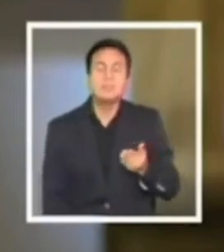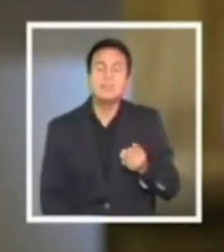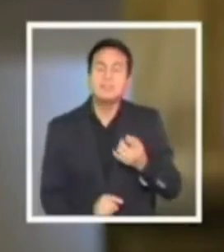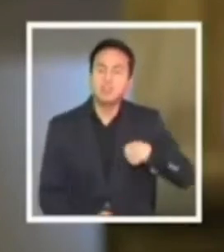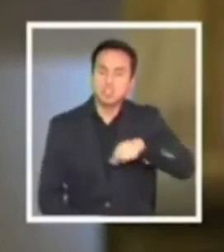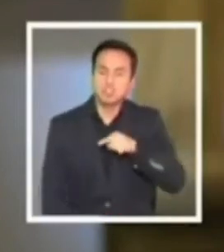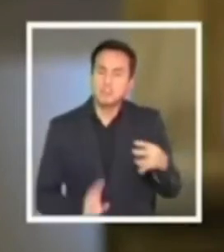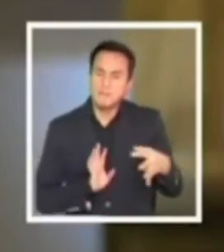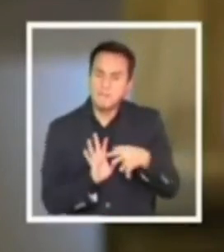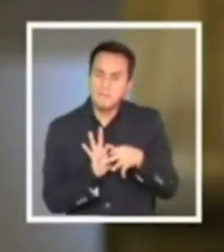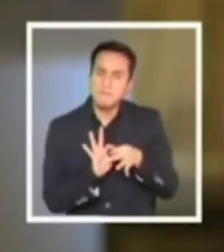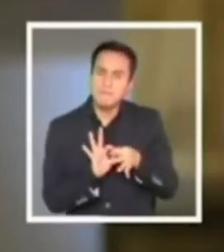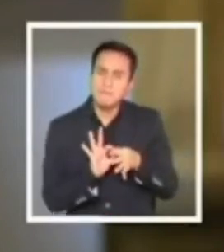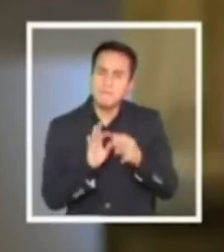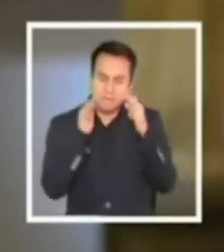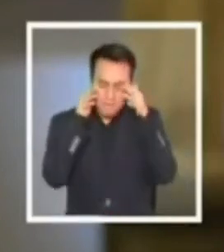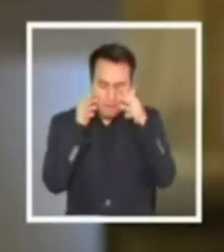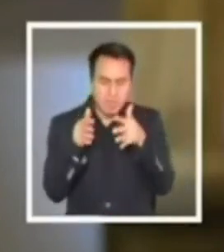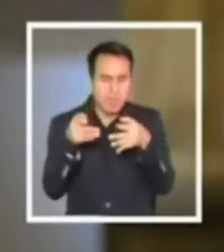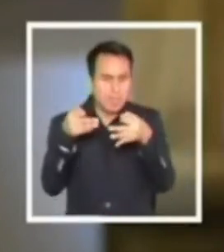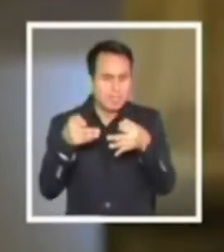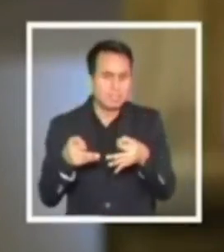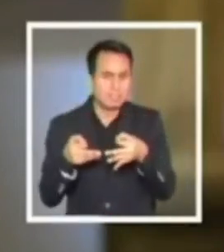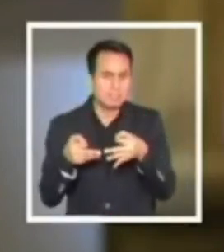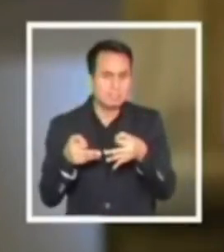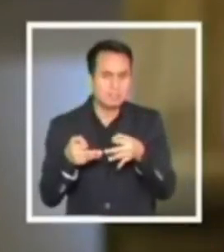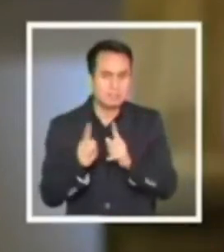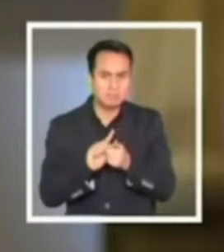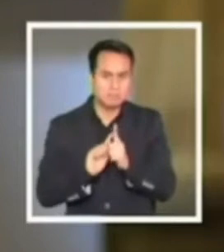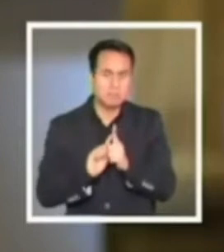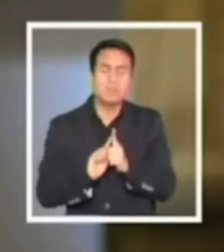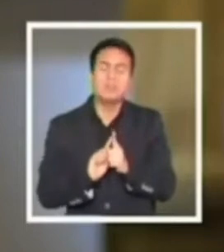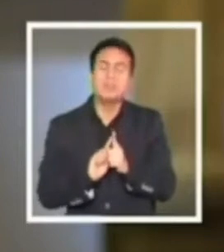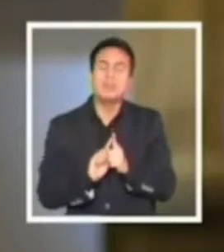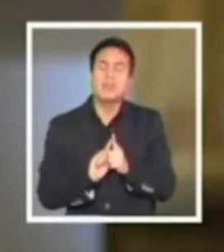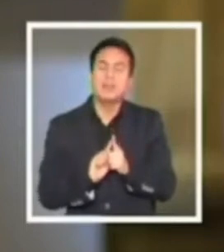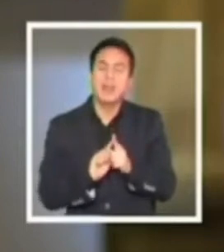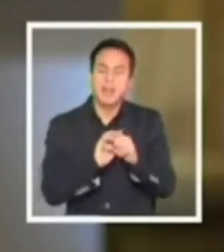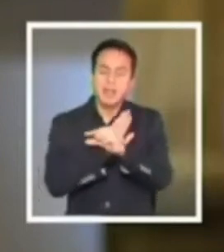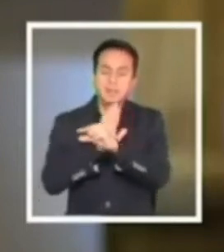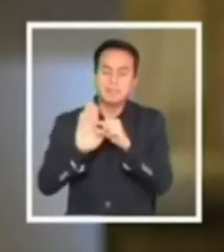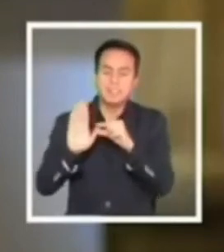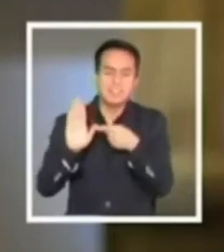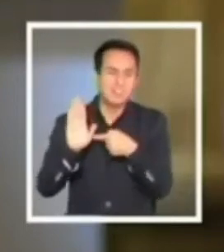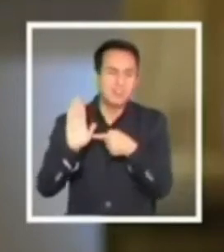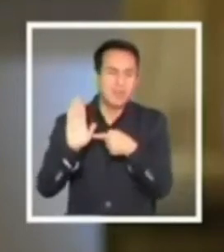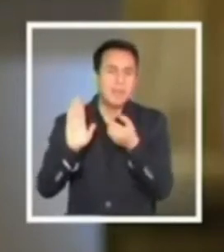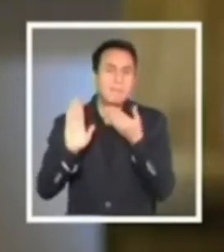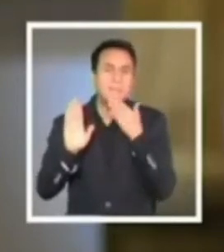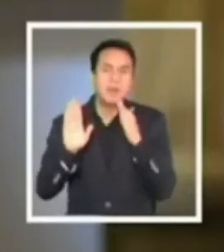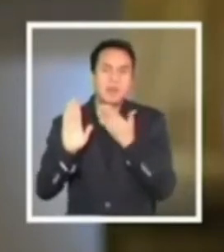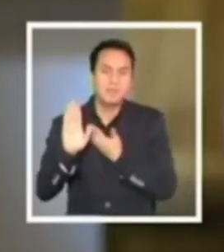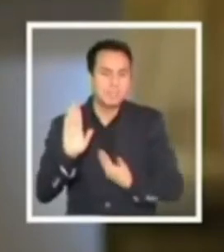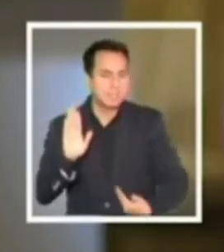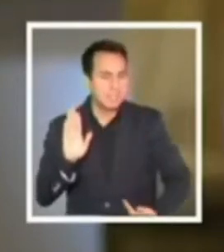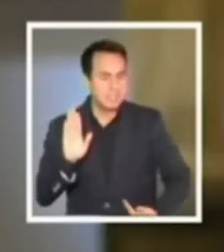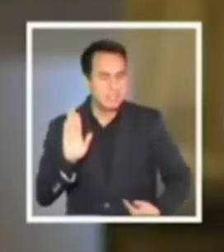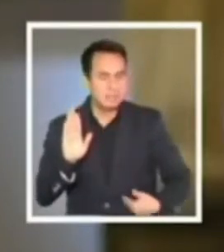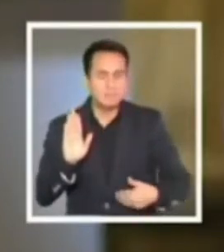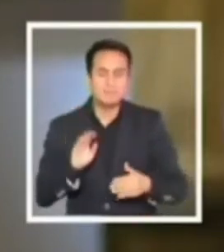sido fieles, en esencia, al precepto del mejor